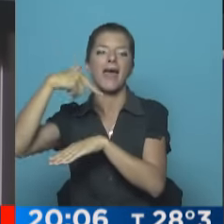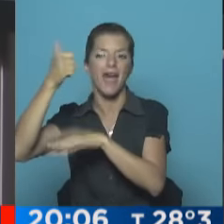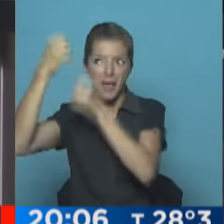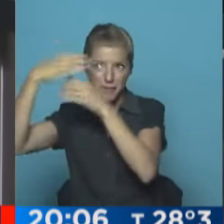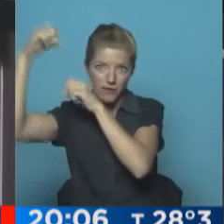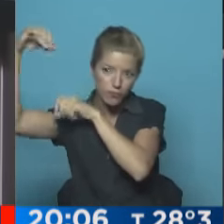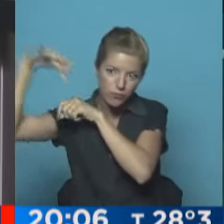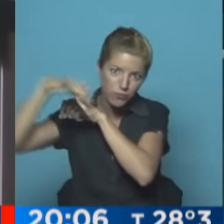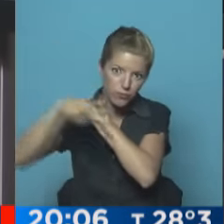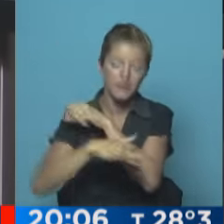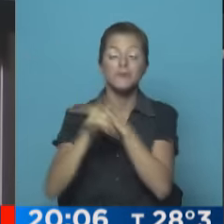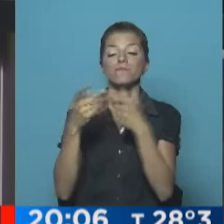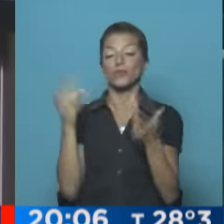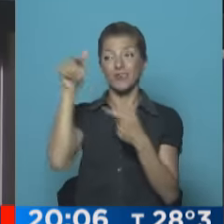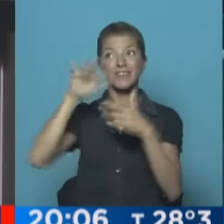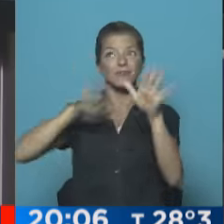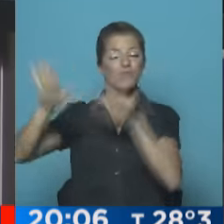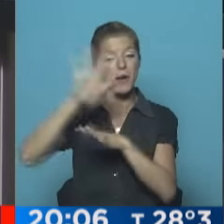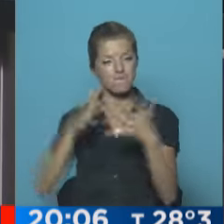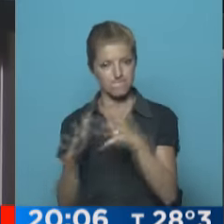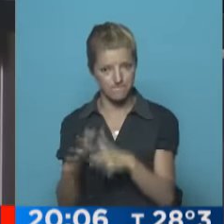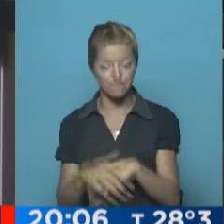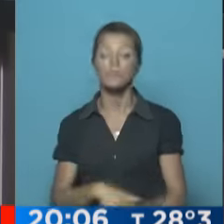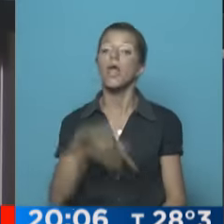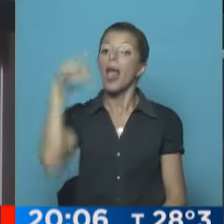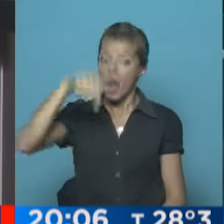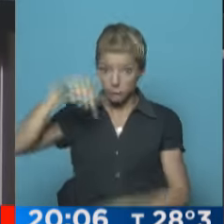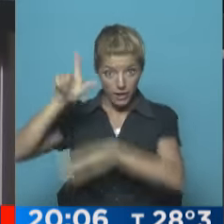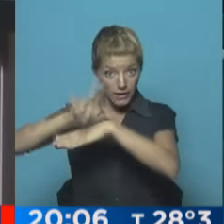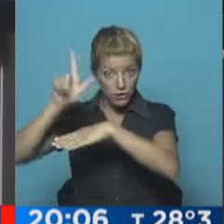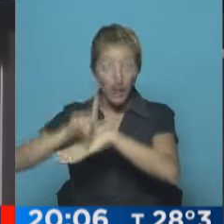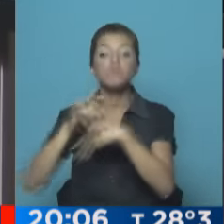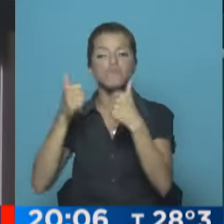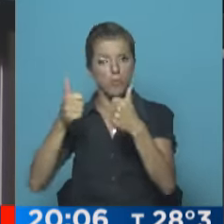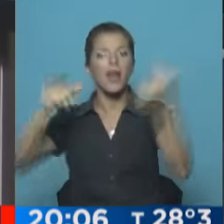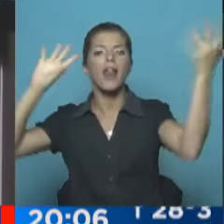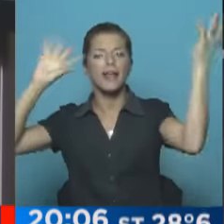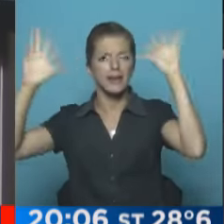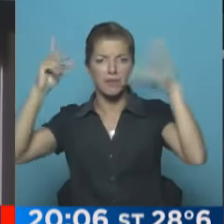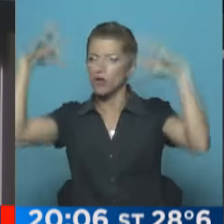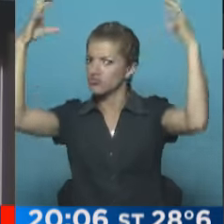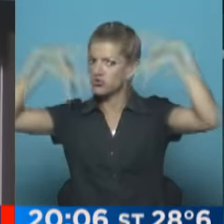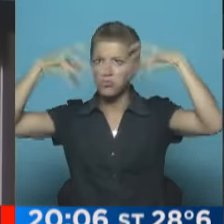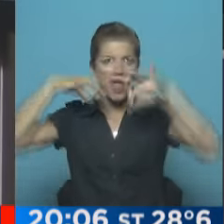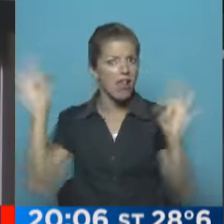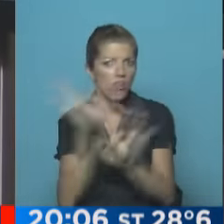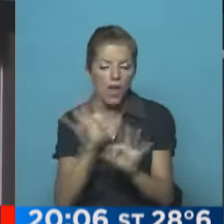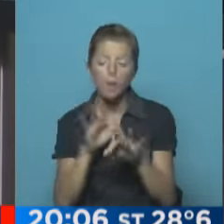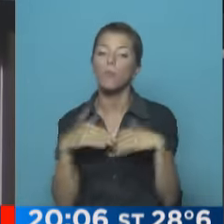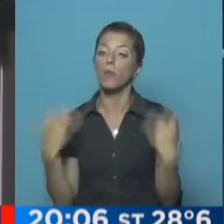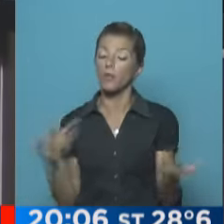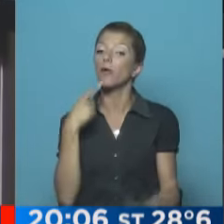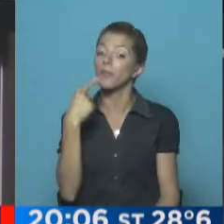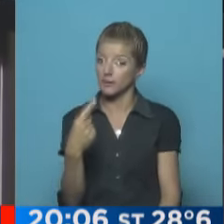todavía son bastante inestables en esa región. Aquí en el litoral se ha registrado muy buen tiempo, no se han registrado precipitaciones, por lo tanto podemos decir que en